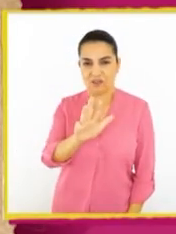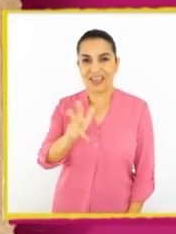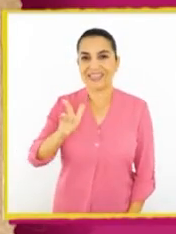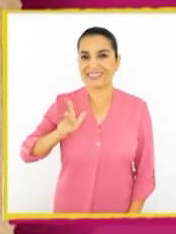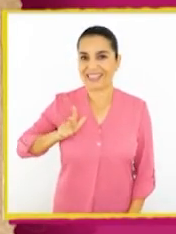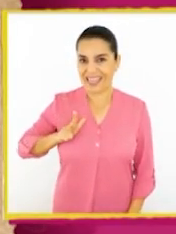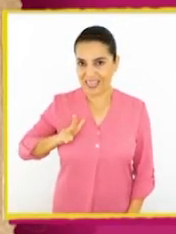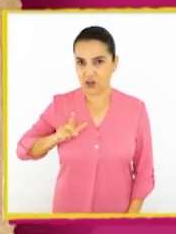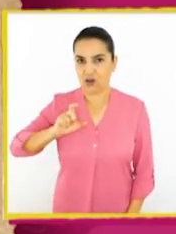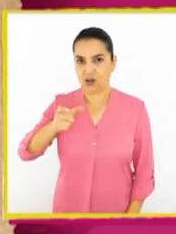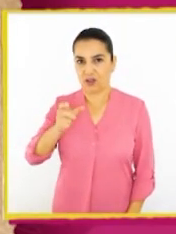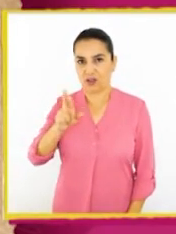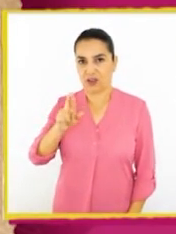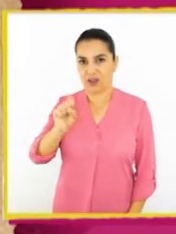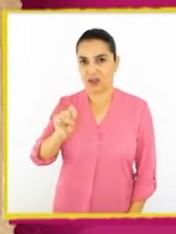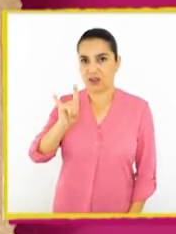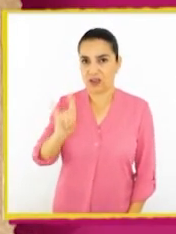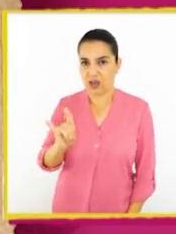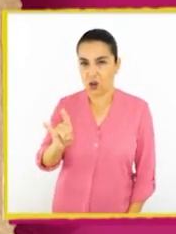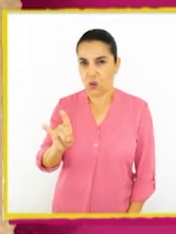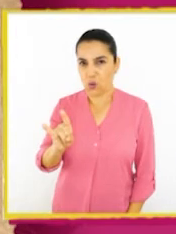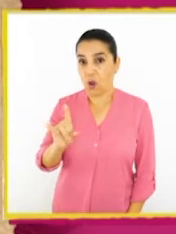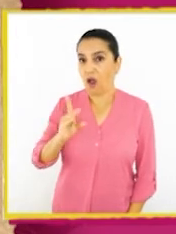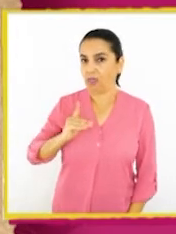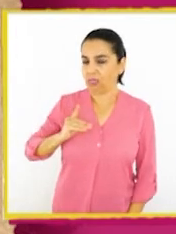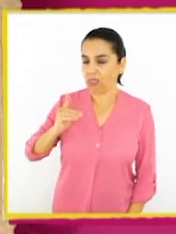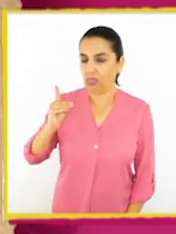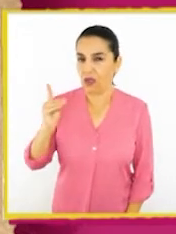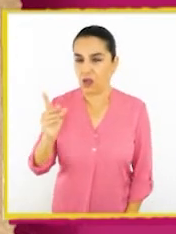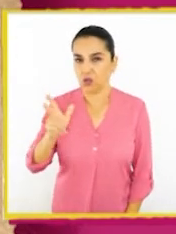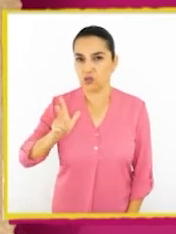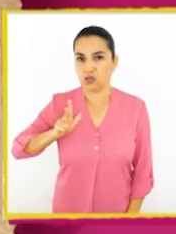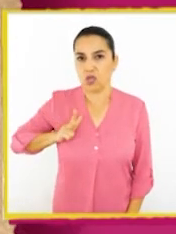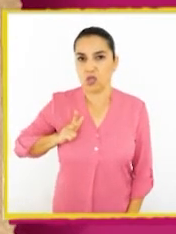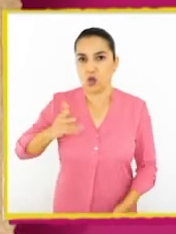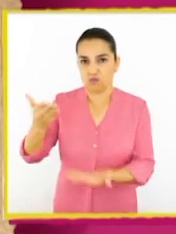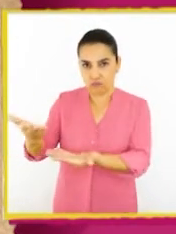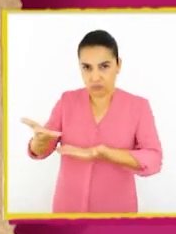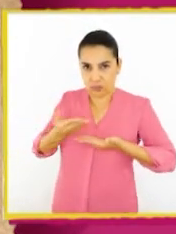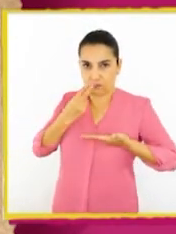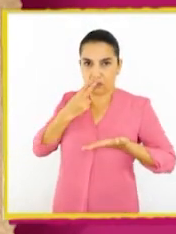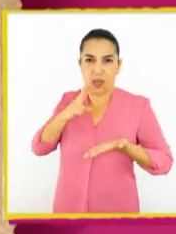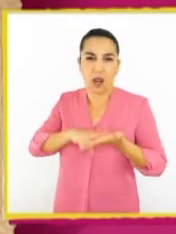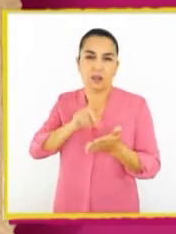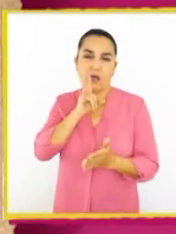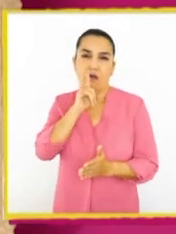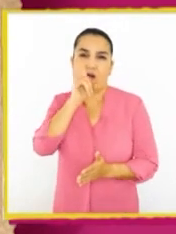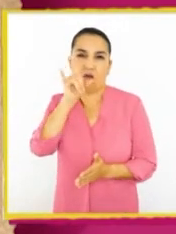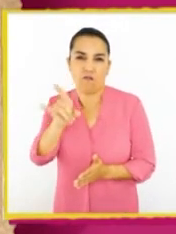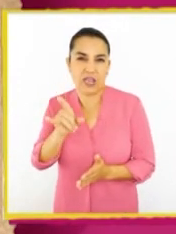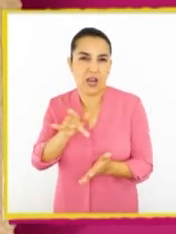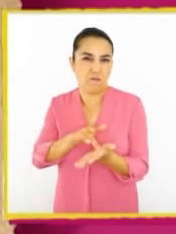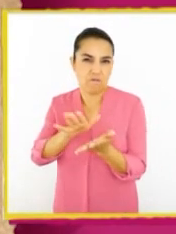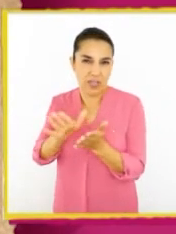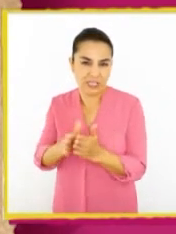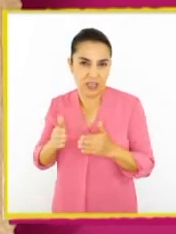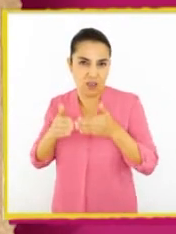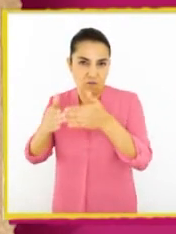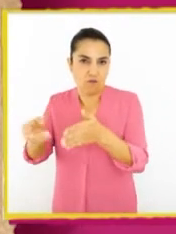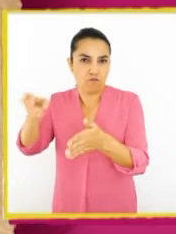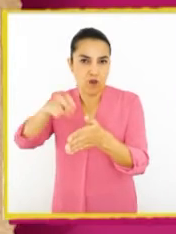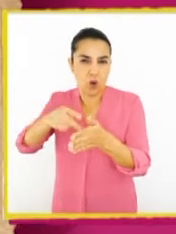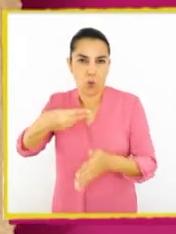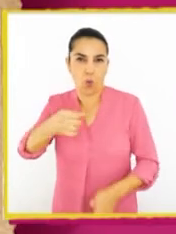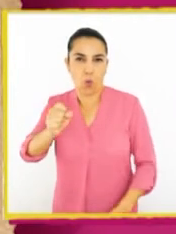1879. Señor Don Miguel Grau, distinguido señor, recibí su fina y estimada carta fechada a bordo del